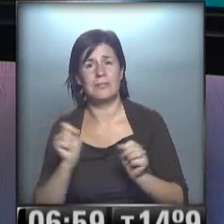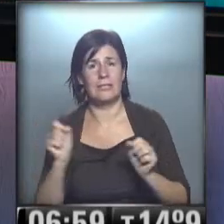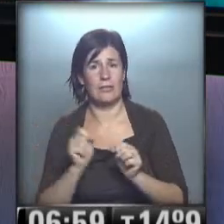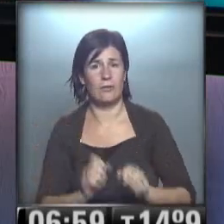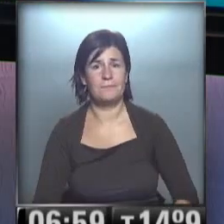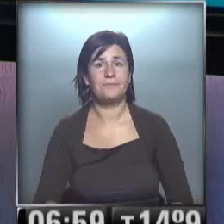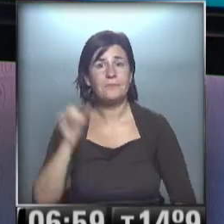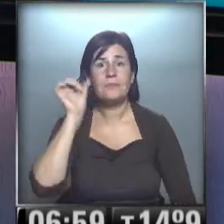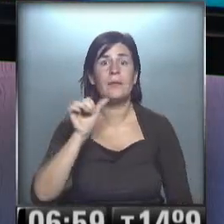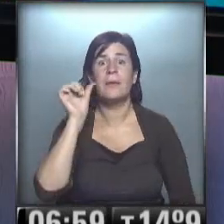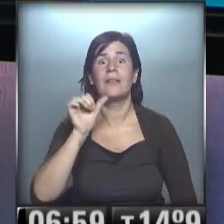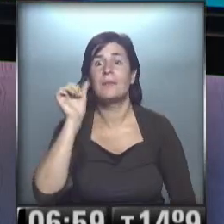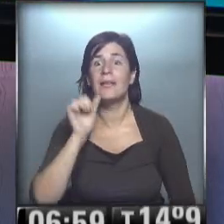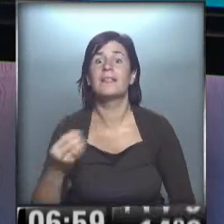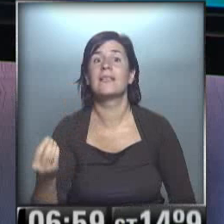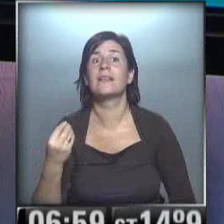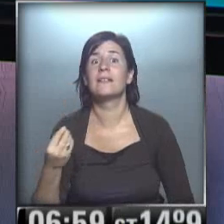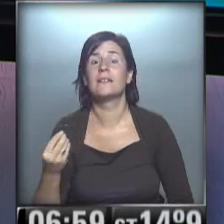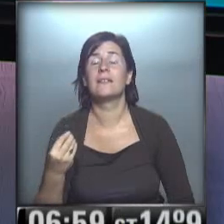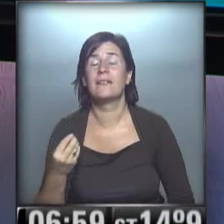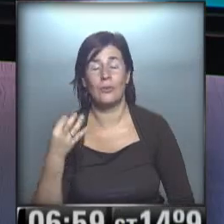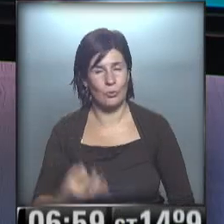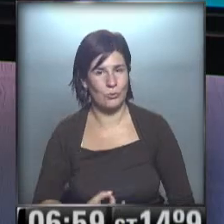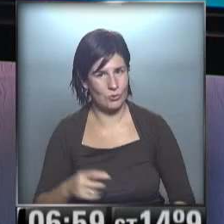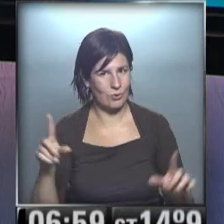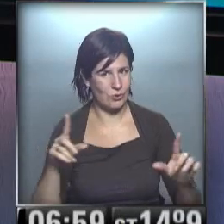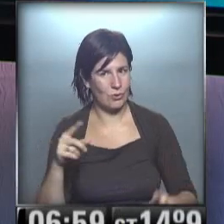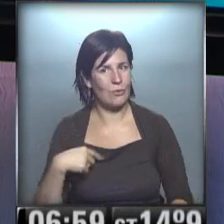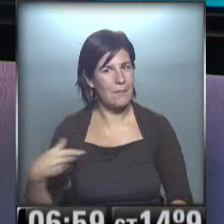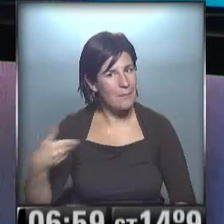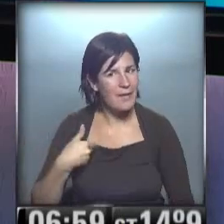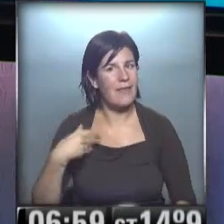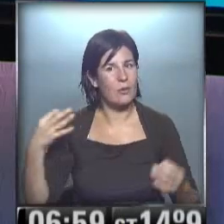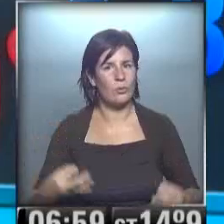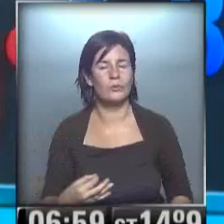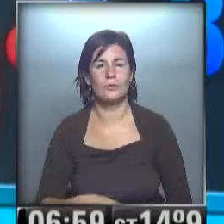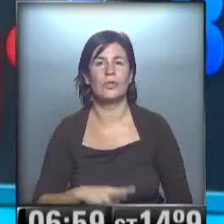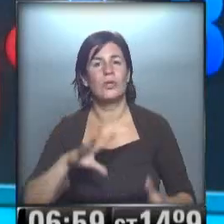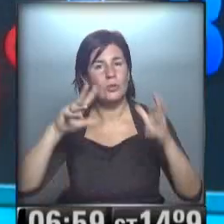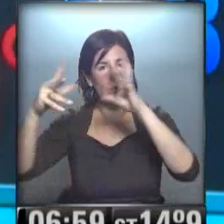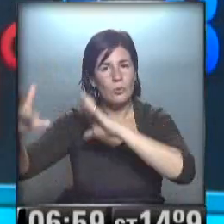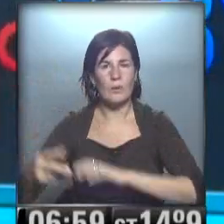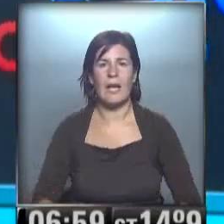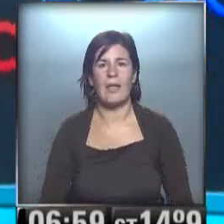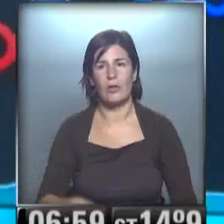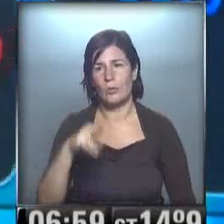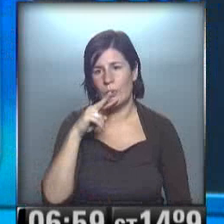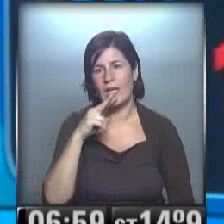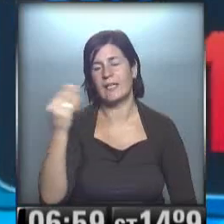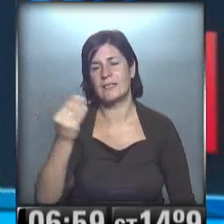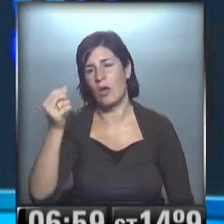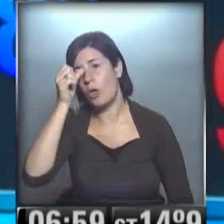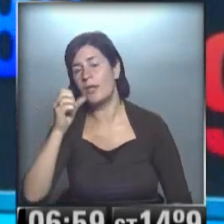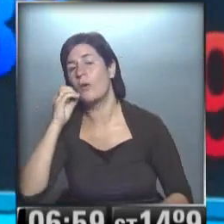¿Qué pasa en Mar del Plata? Aquí está. Cari, sí. Lo pedido. Ah, qué fresco. Parcialmente nublado, viernes, sábado, domingo, mucho